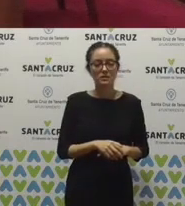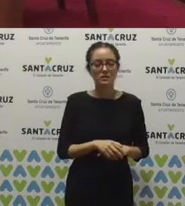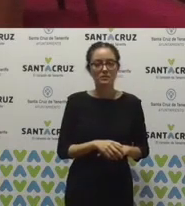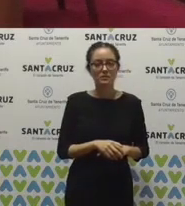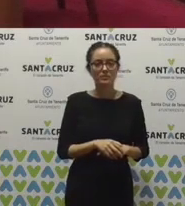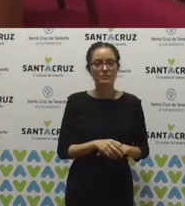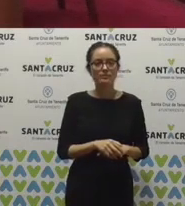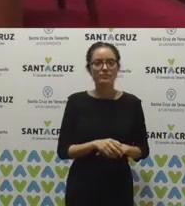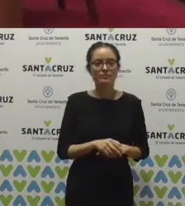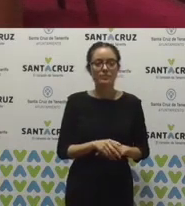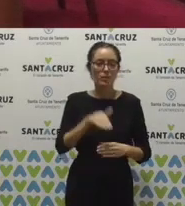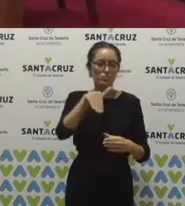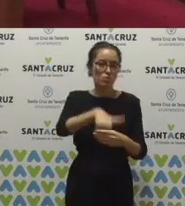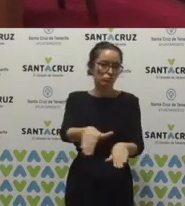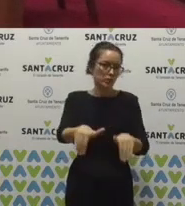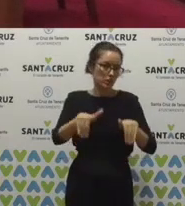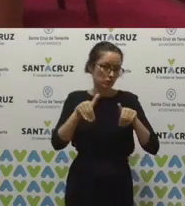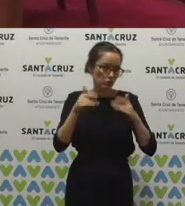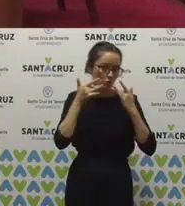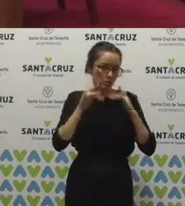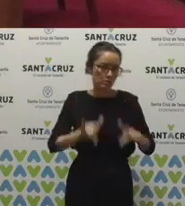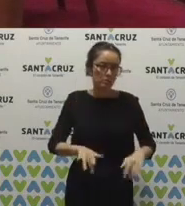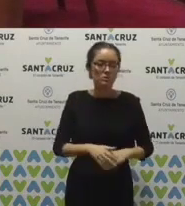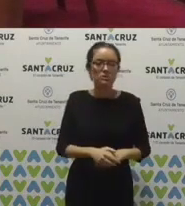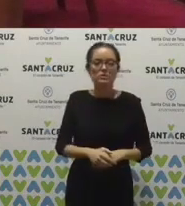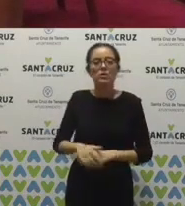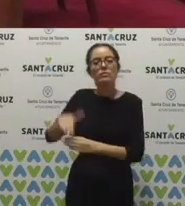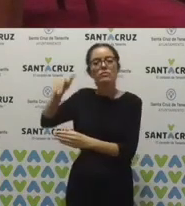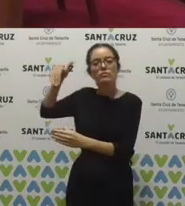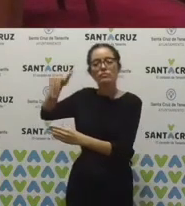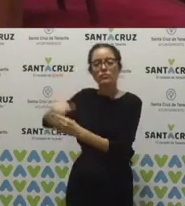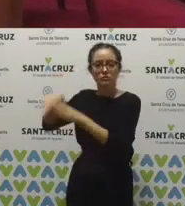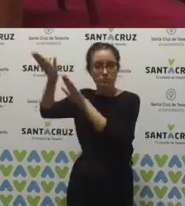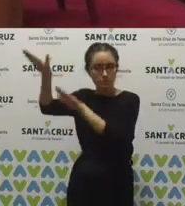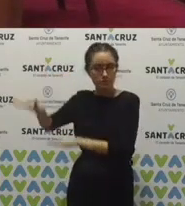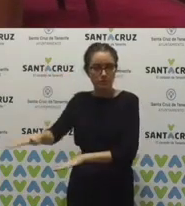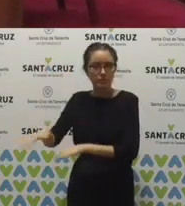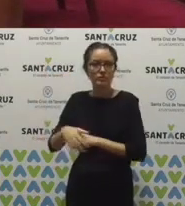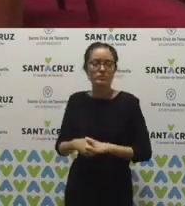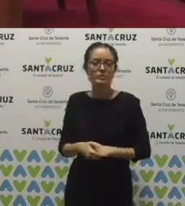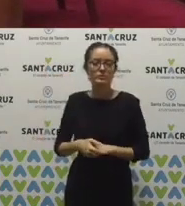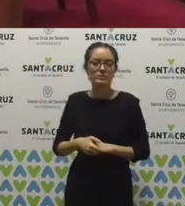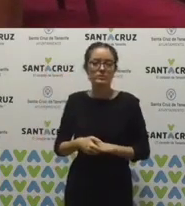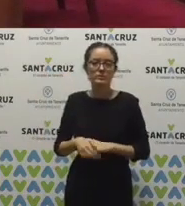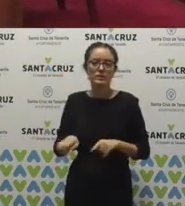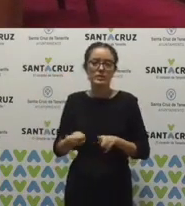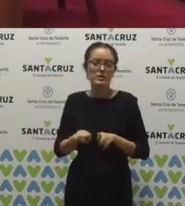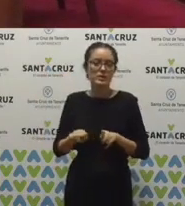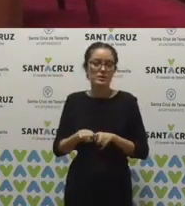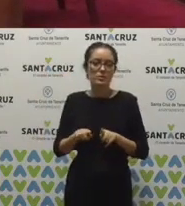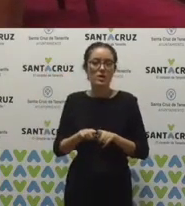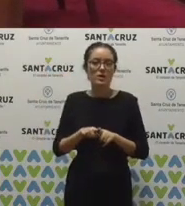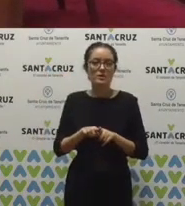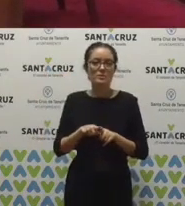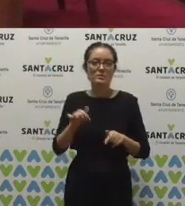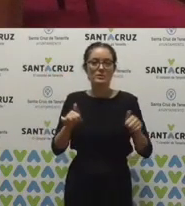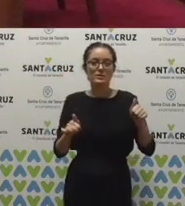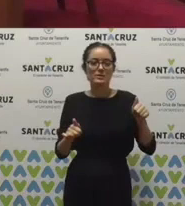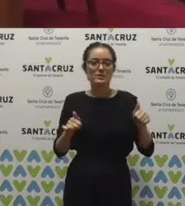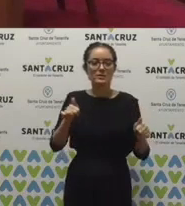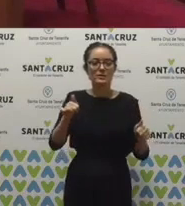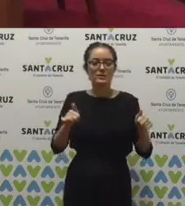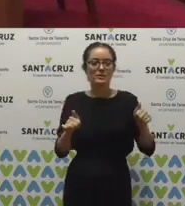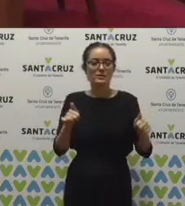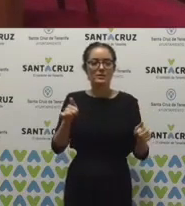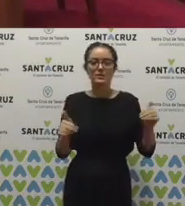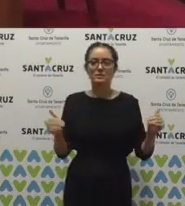abstenciones votos a favor se produce un empate en señor secretario como procedemos